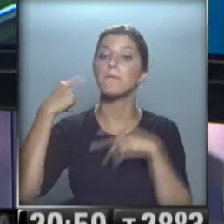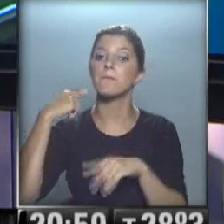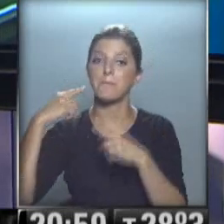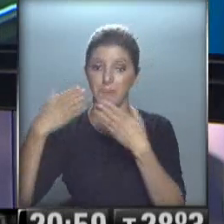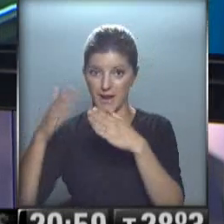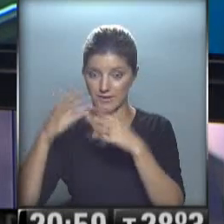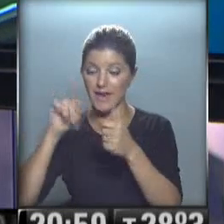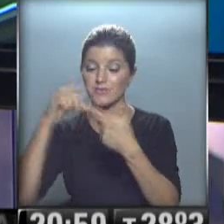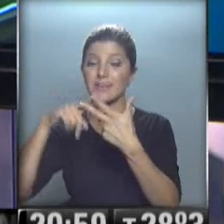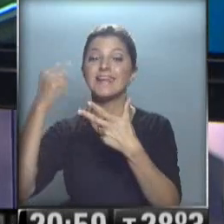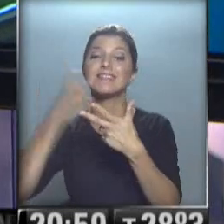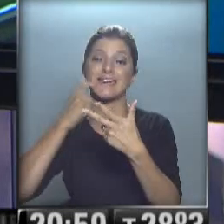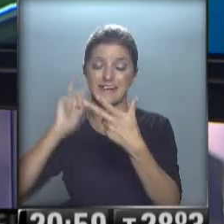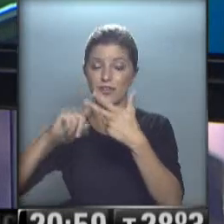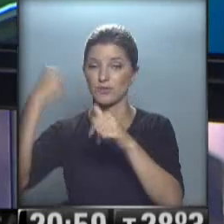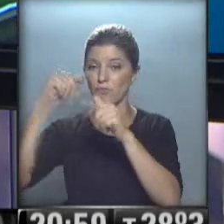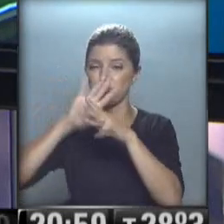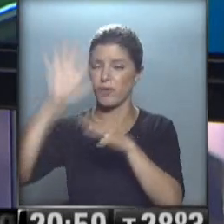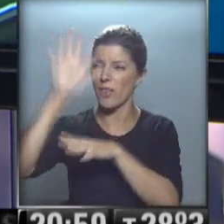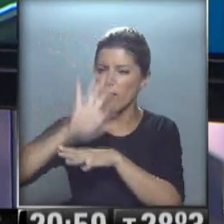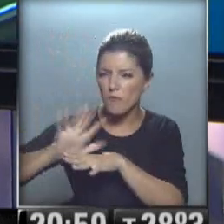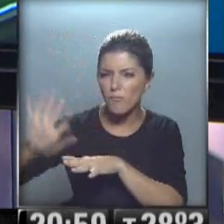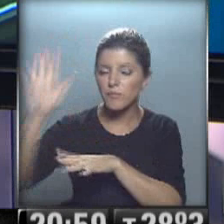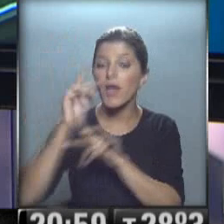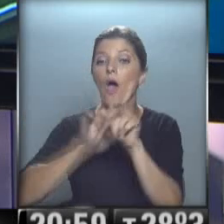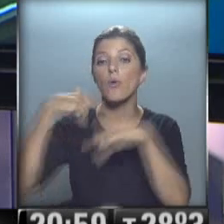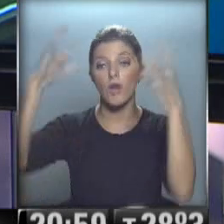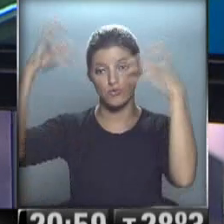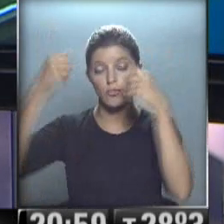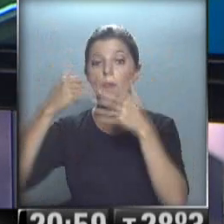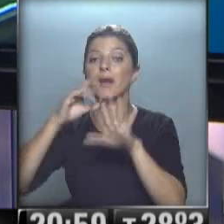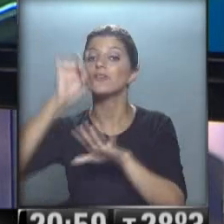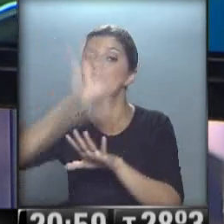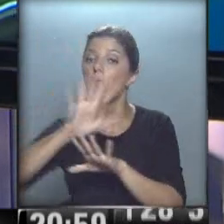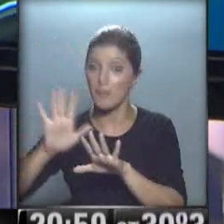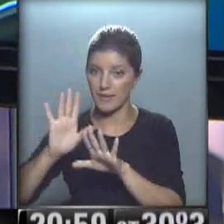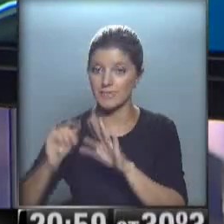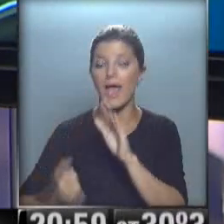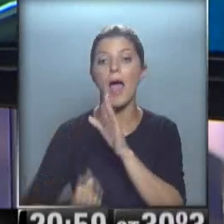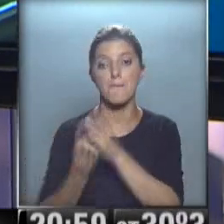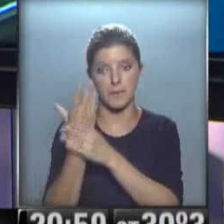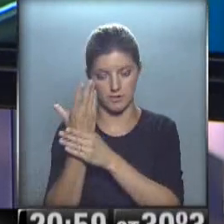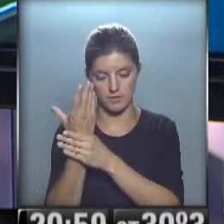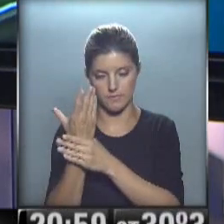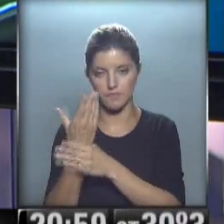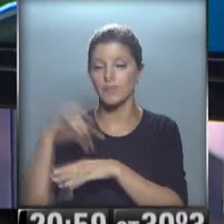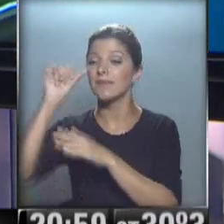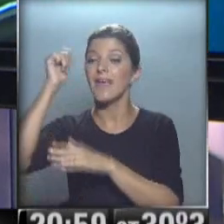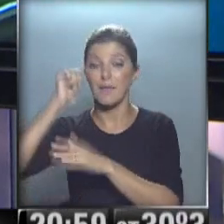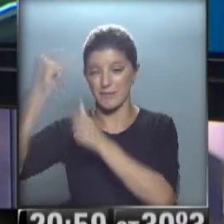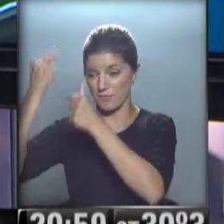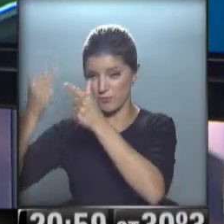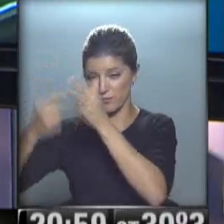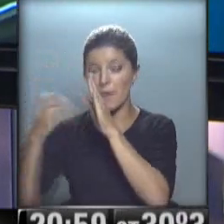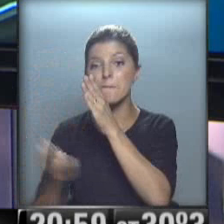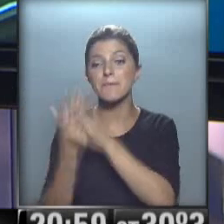Santa Fe, neblinas, bancos de niebla y hay probabilidad de precipitaciones solo en la primer parte del día. La costa atlántica, como dijimos, amanece